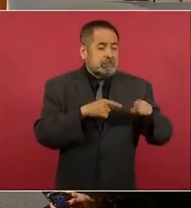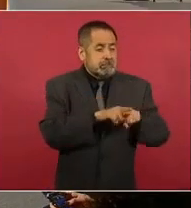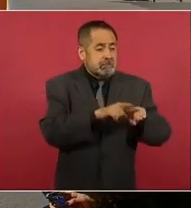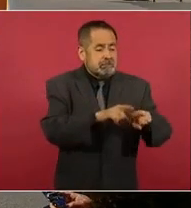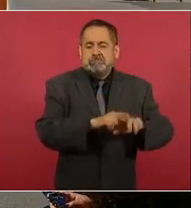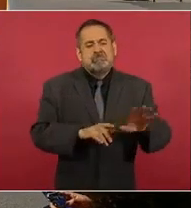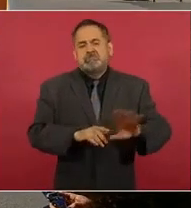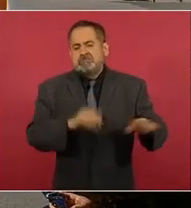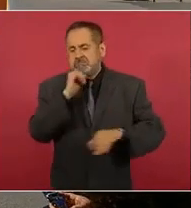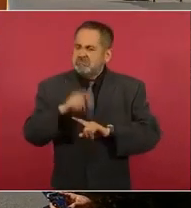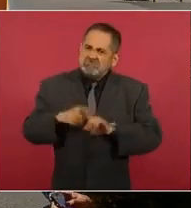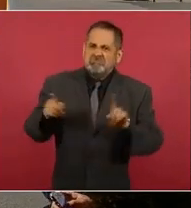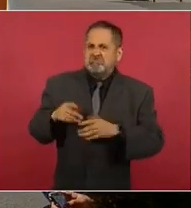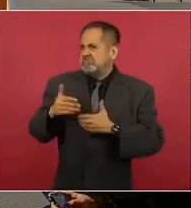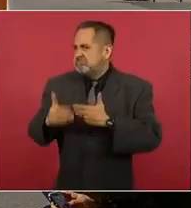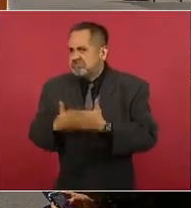Segundo lugar,